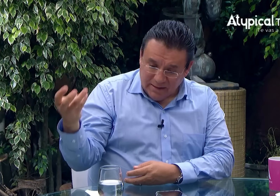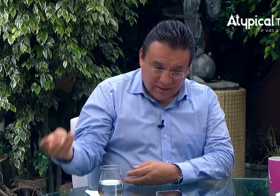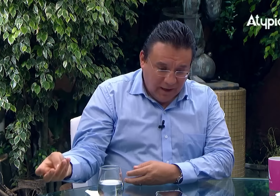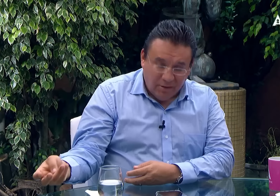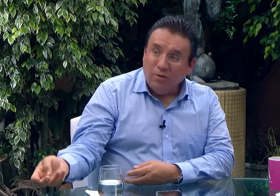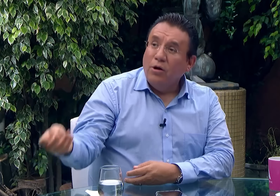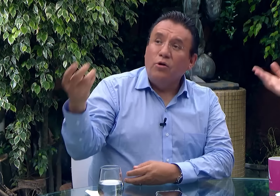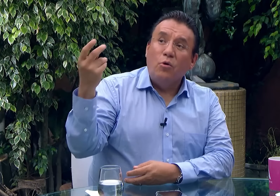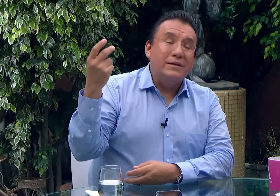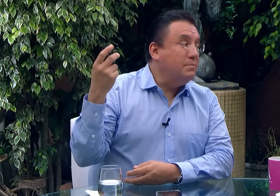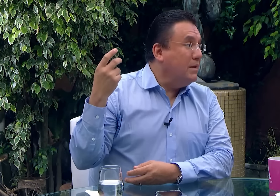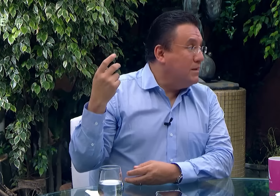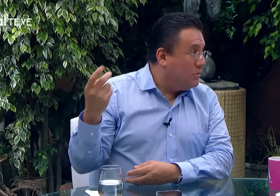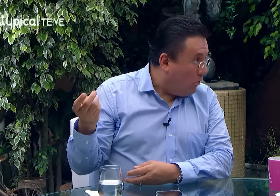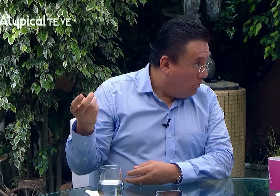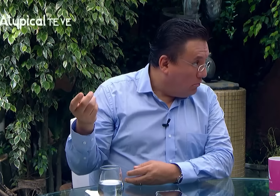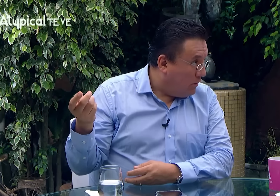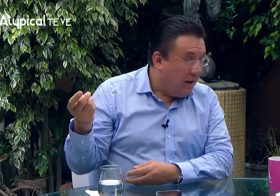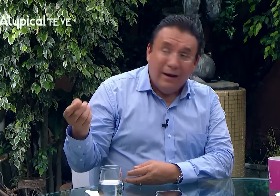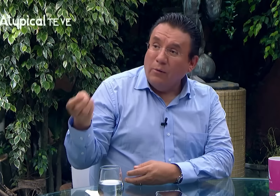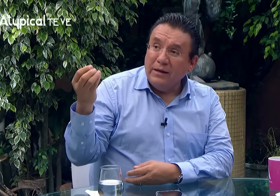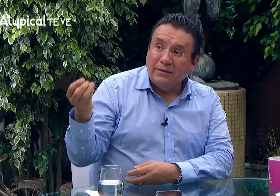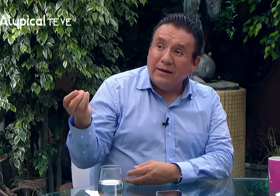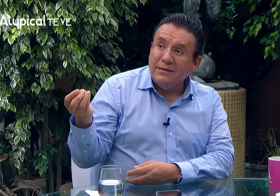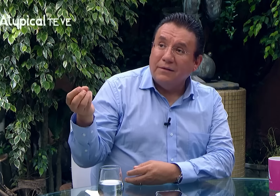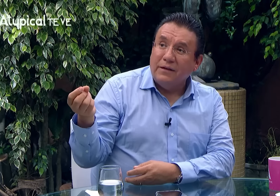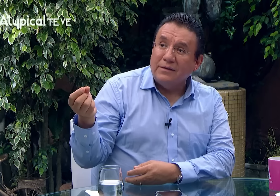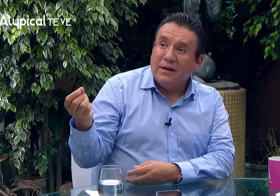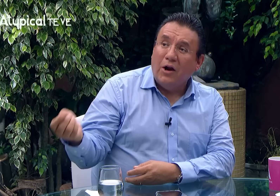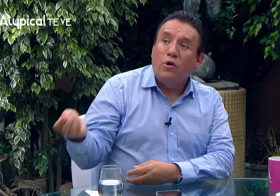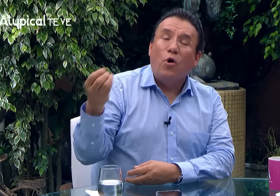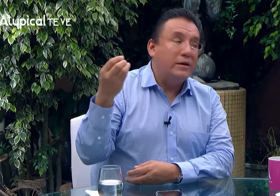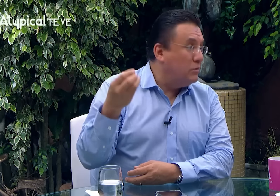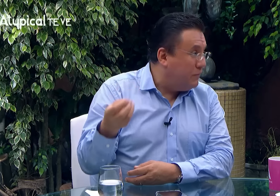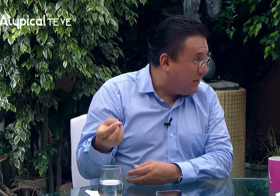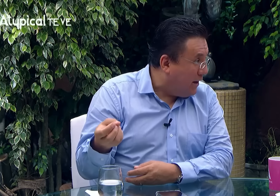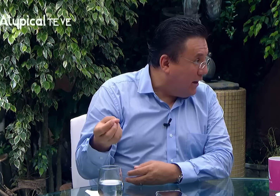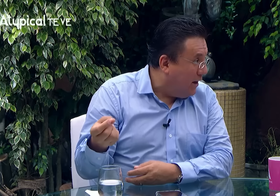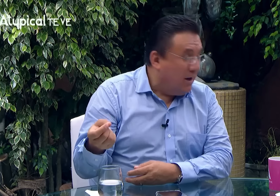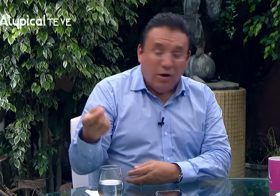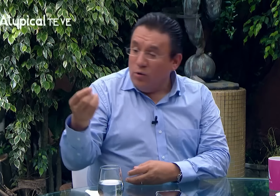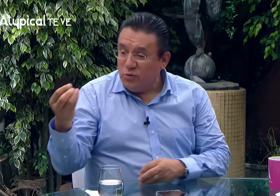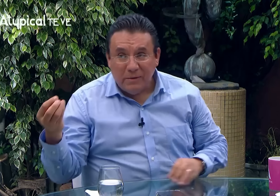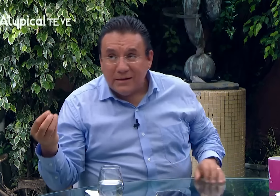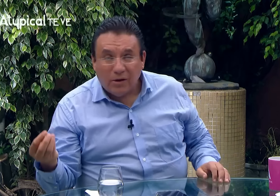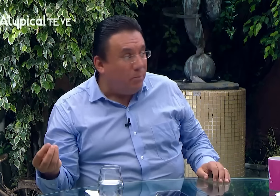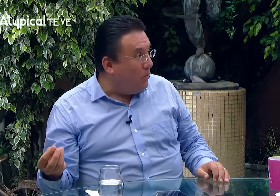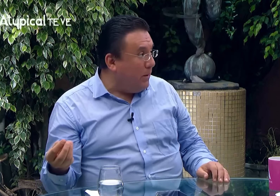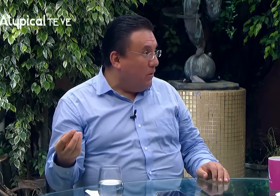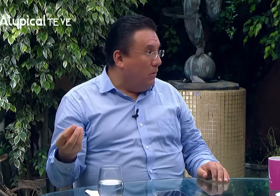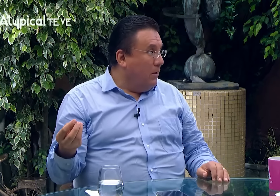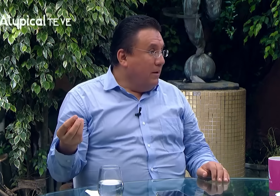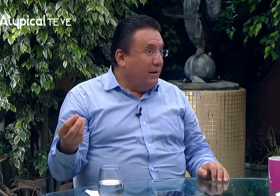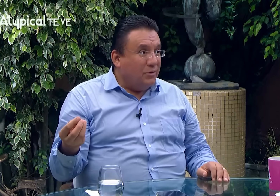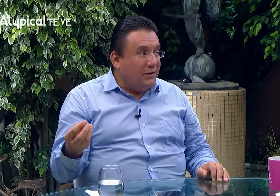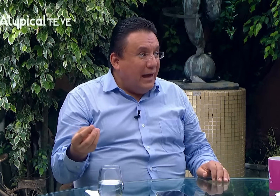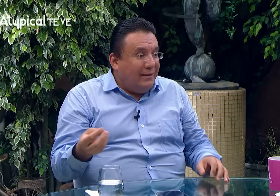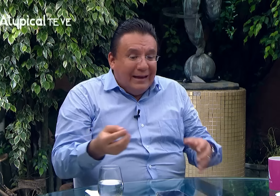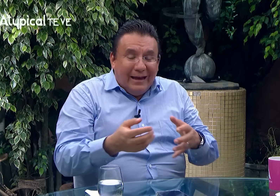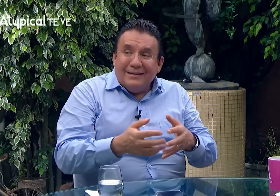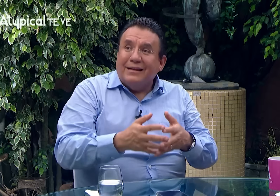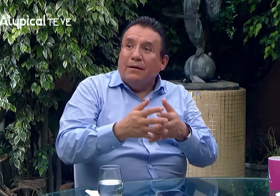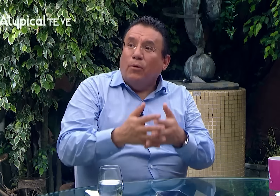es magistrado, no es ministro. ¿Sí? Okay. La Unidad de Inteligencia Financiera no es una fiscalía, no es un ministerio público.